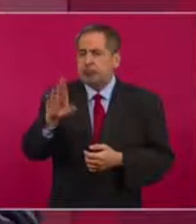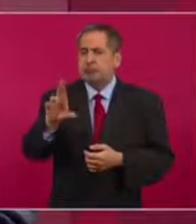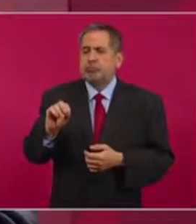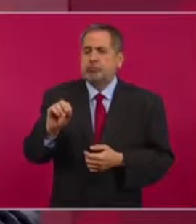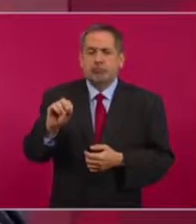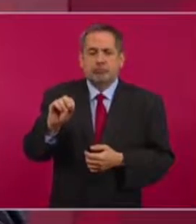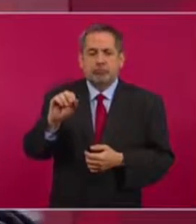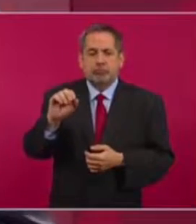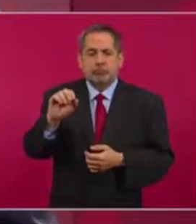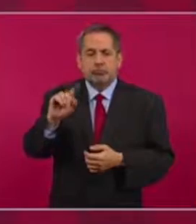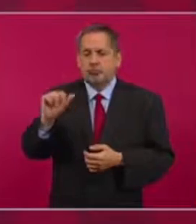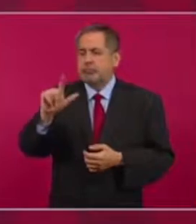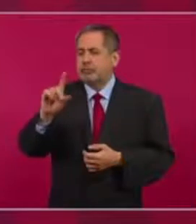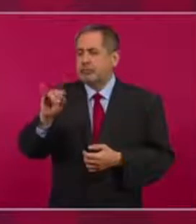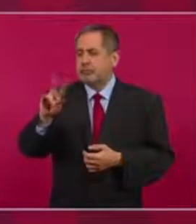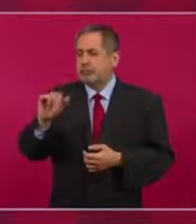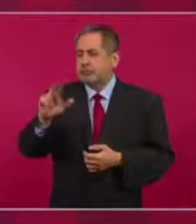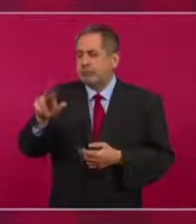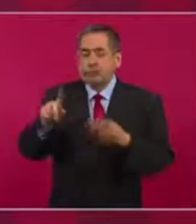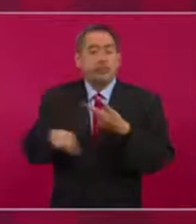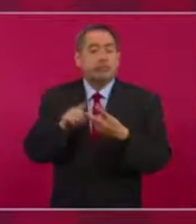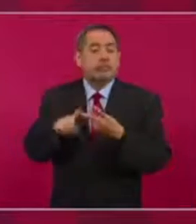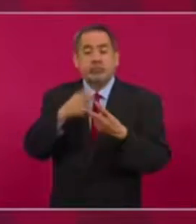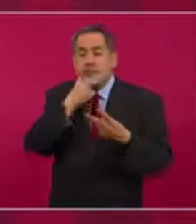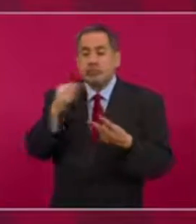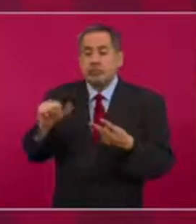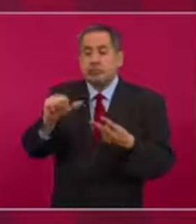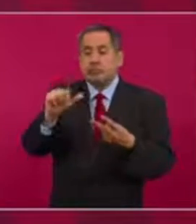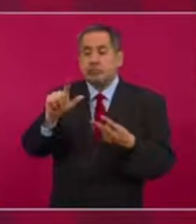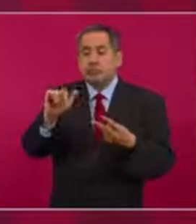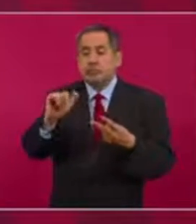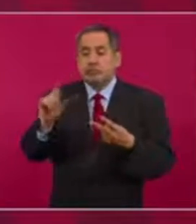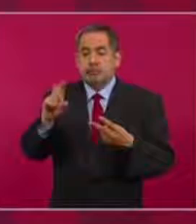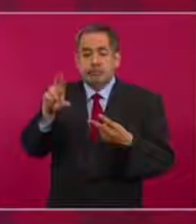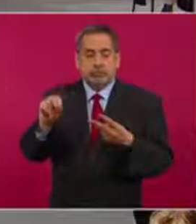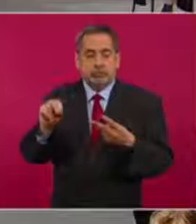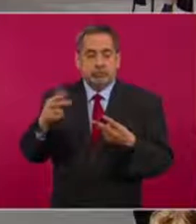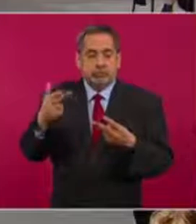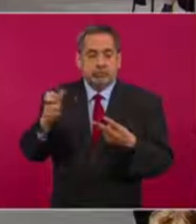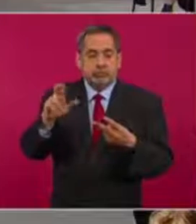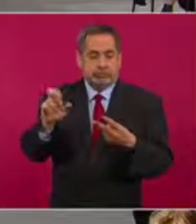y Alejandro Hertz, y también otros